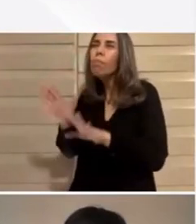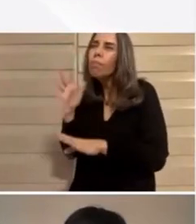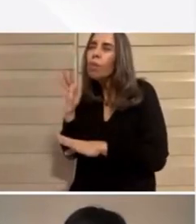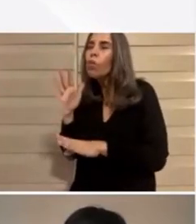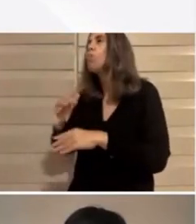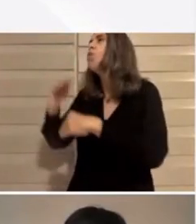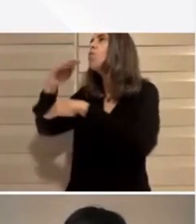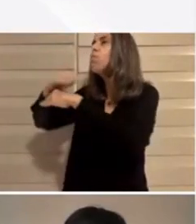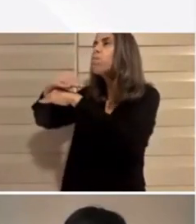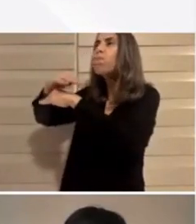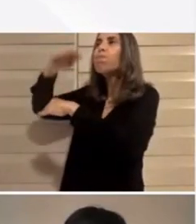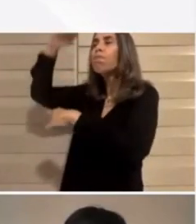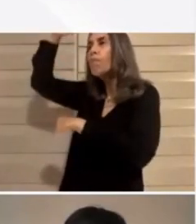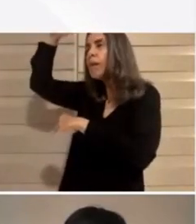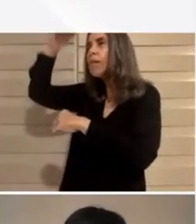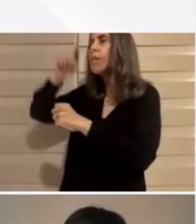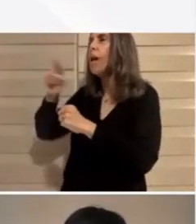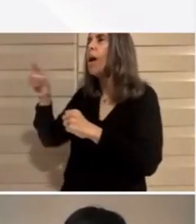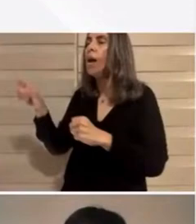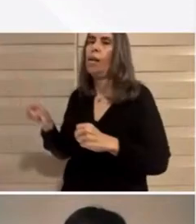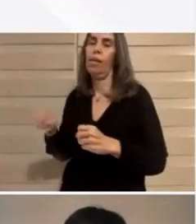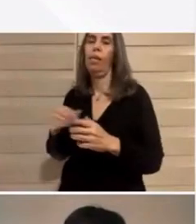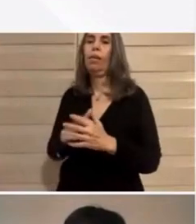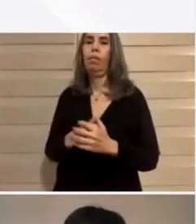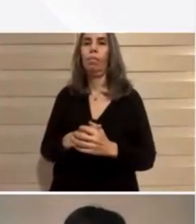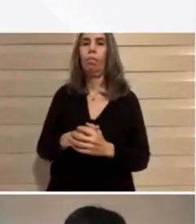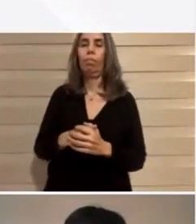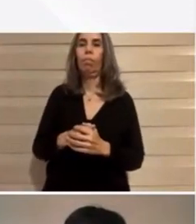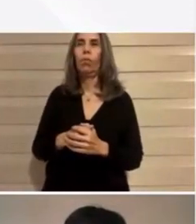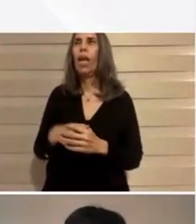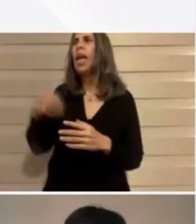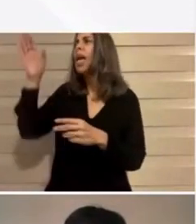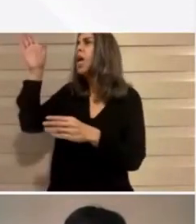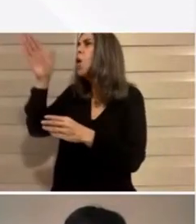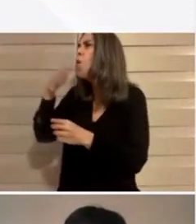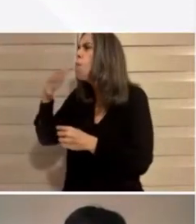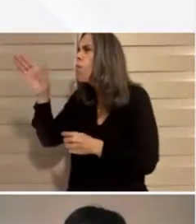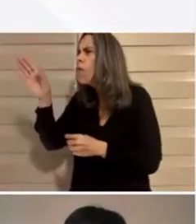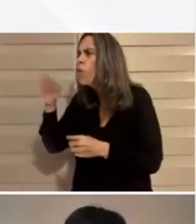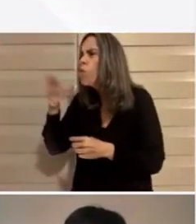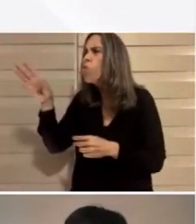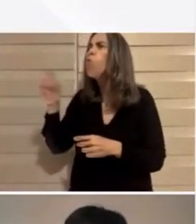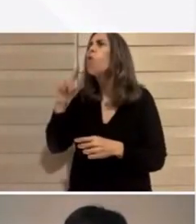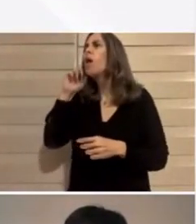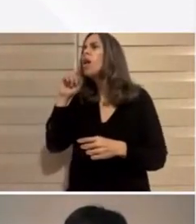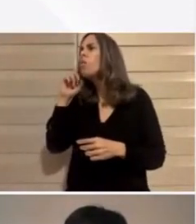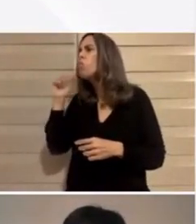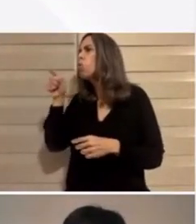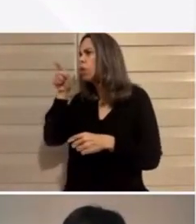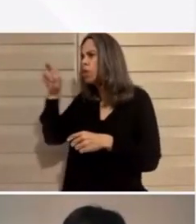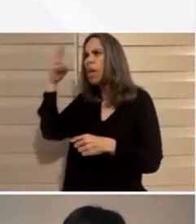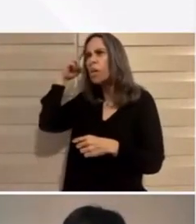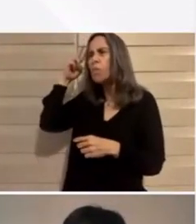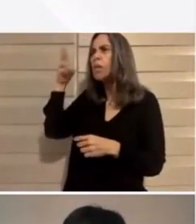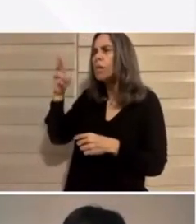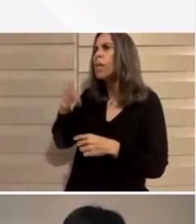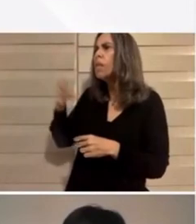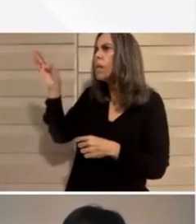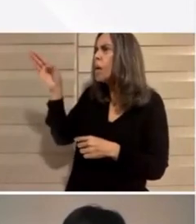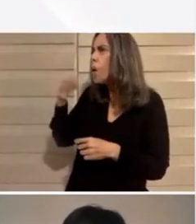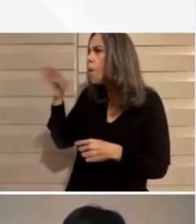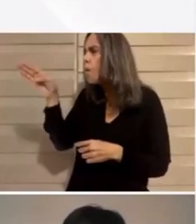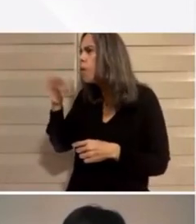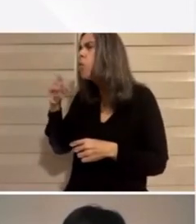tenemos, que Modigliani tenía. ¿Por qué pintaba a las mujeres como las pintaba? La mayoría son mujeres. ¿Por qué las